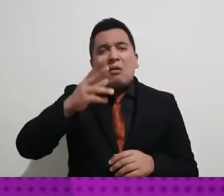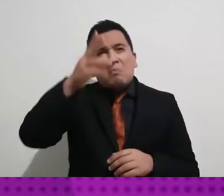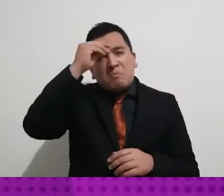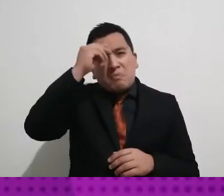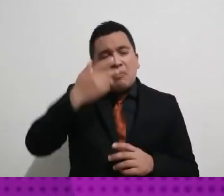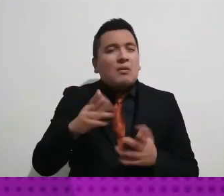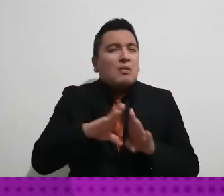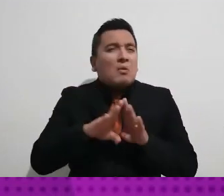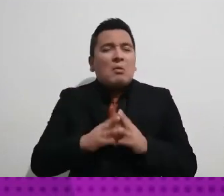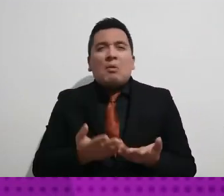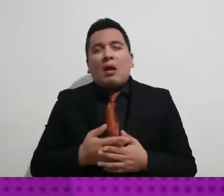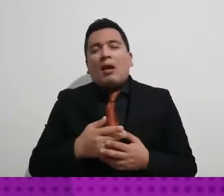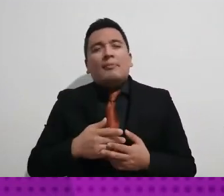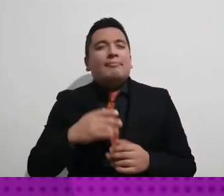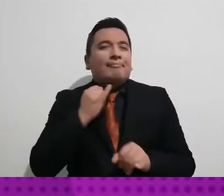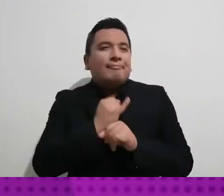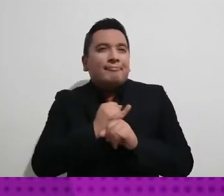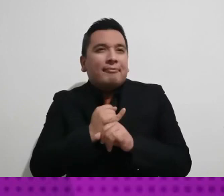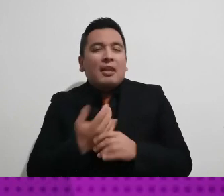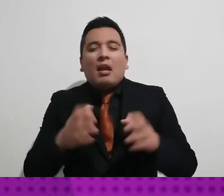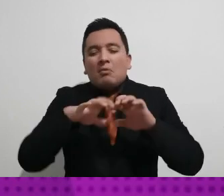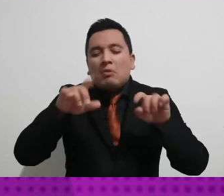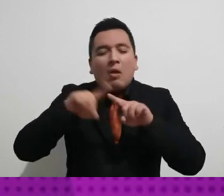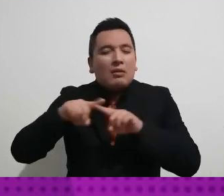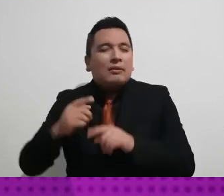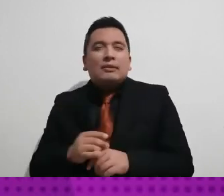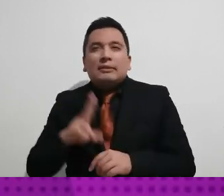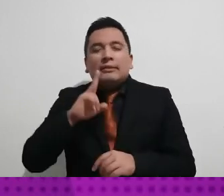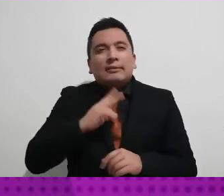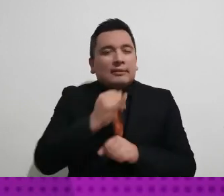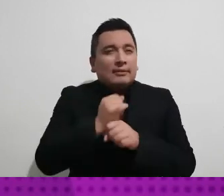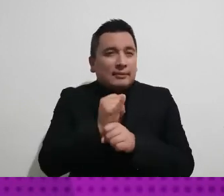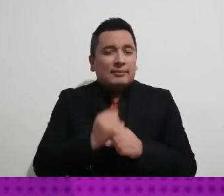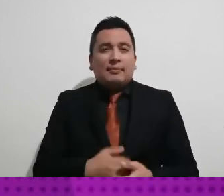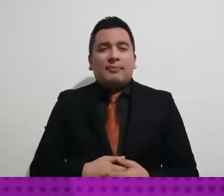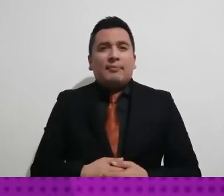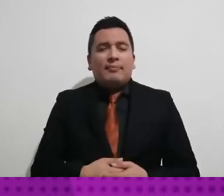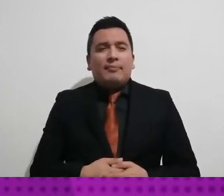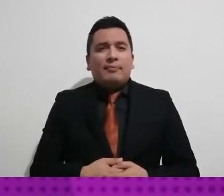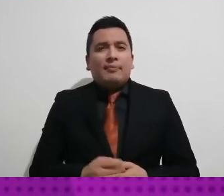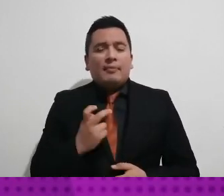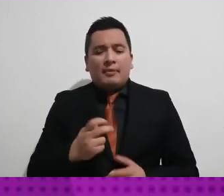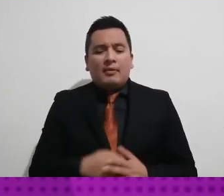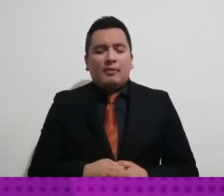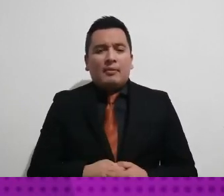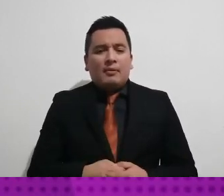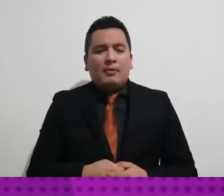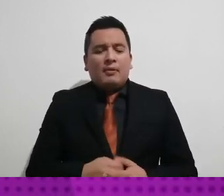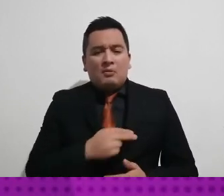información que se recibe a través de los medios digitales, de internet o de redes sociales. Así es que